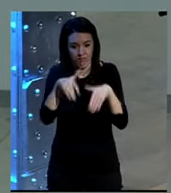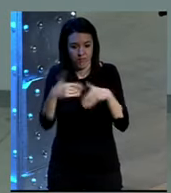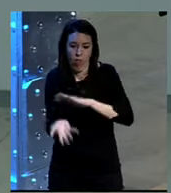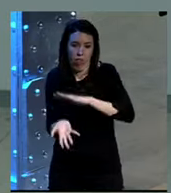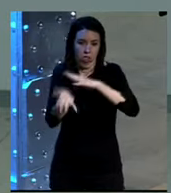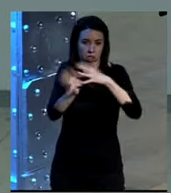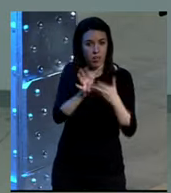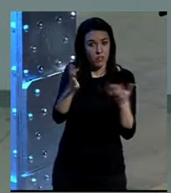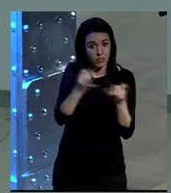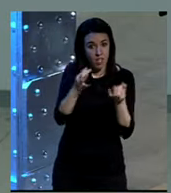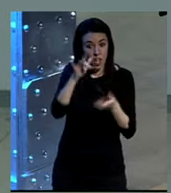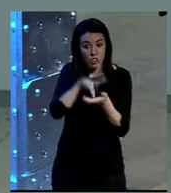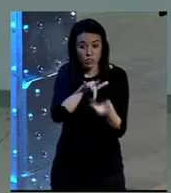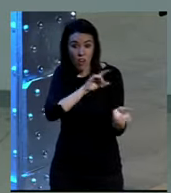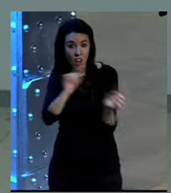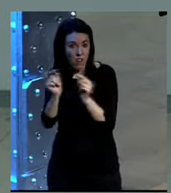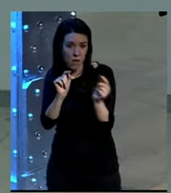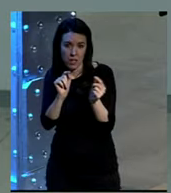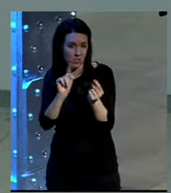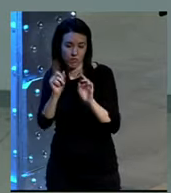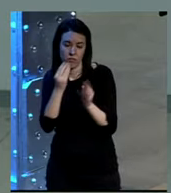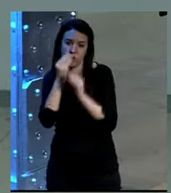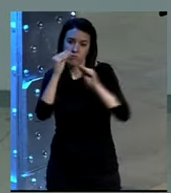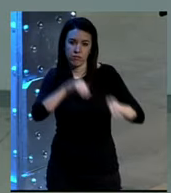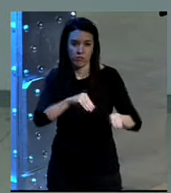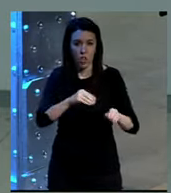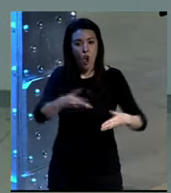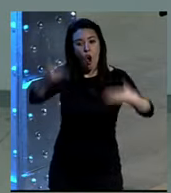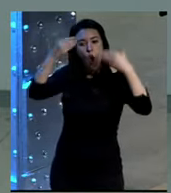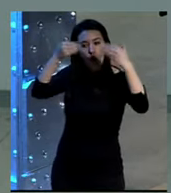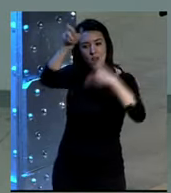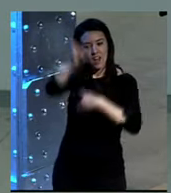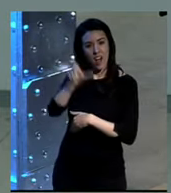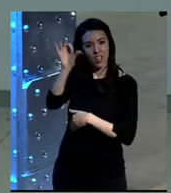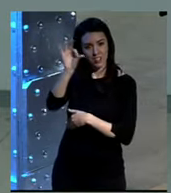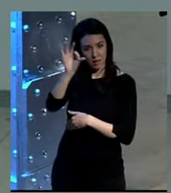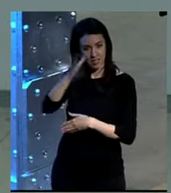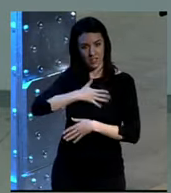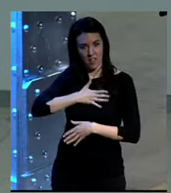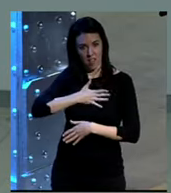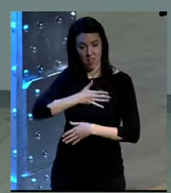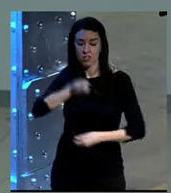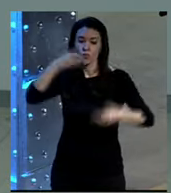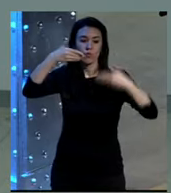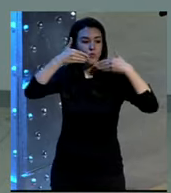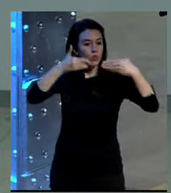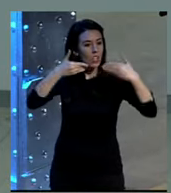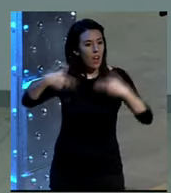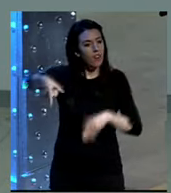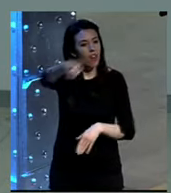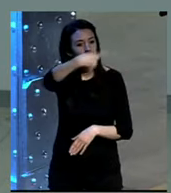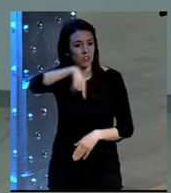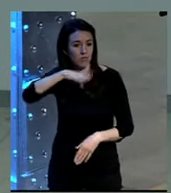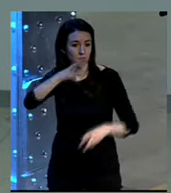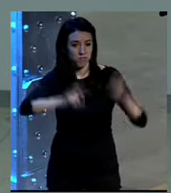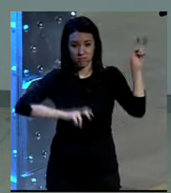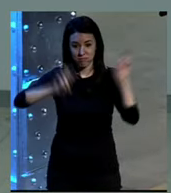este acto, en lugar de en ese debate con Sebastián, pues en un homenaje a Sebastián, en buena parte. Así que muchísimas gracias a todos